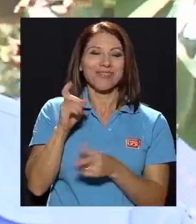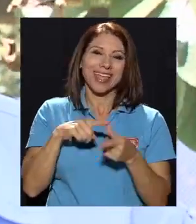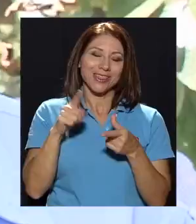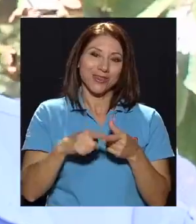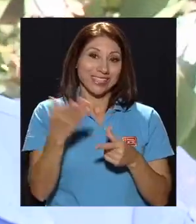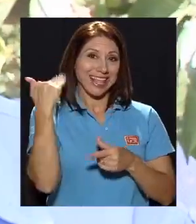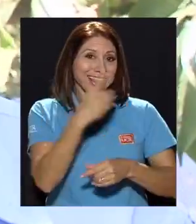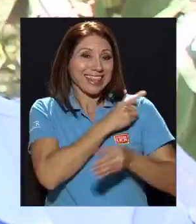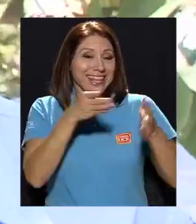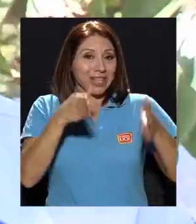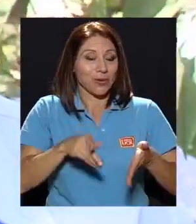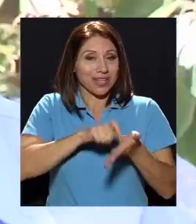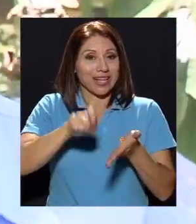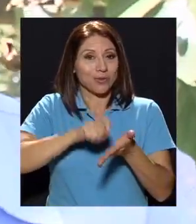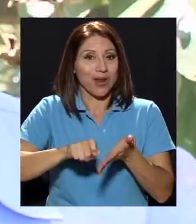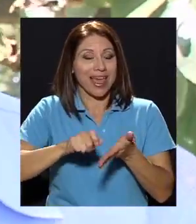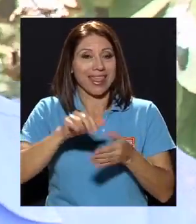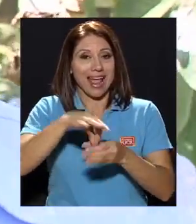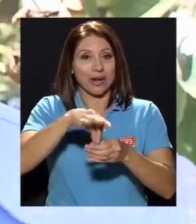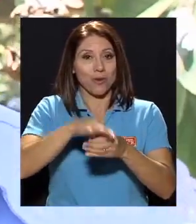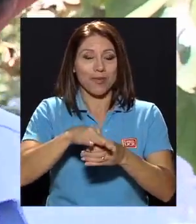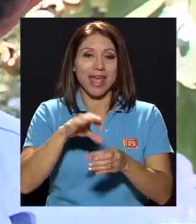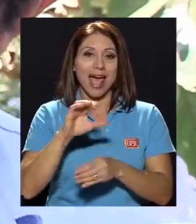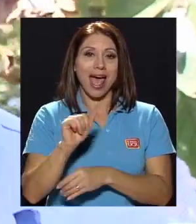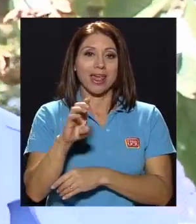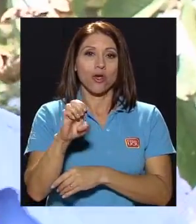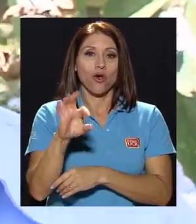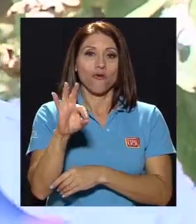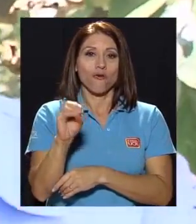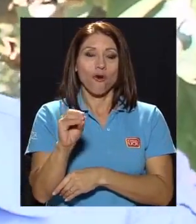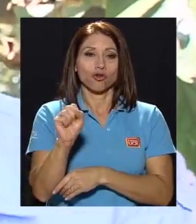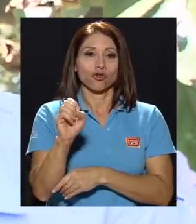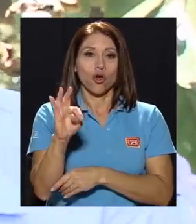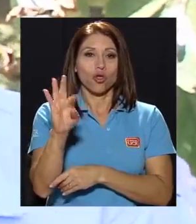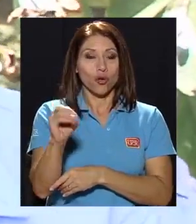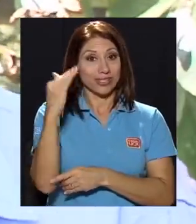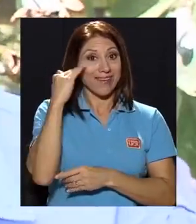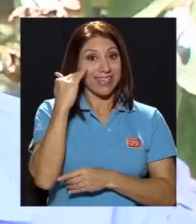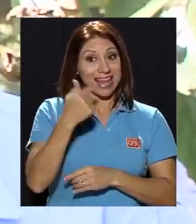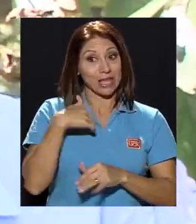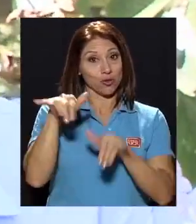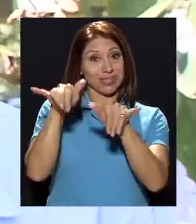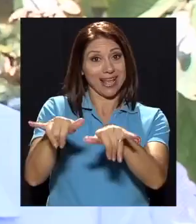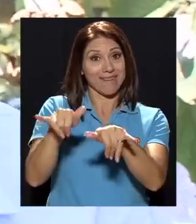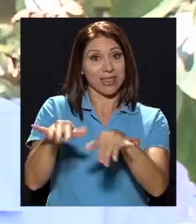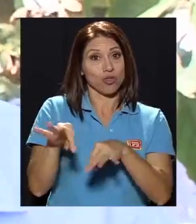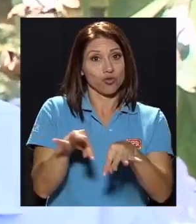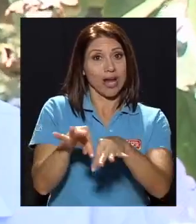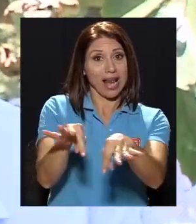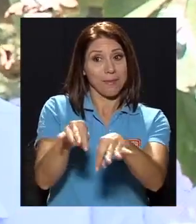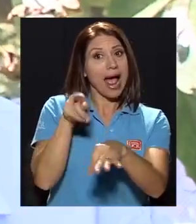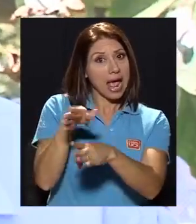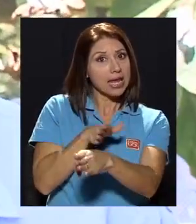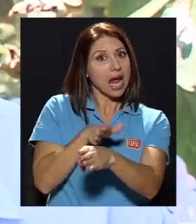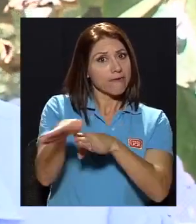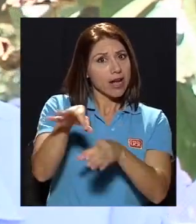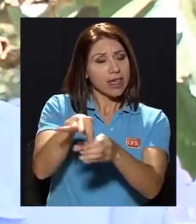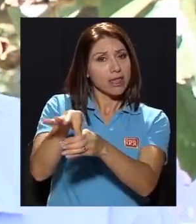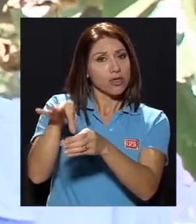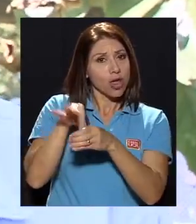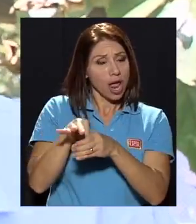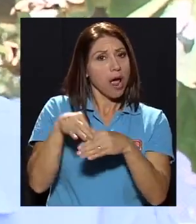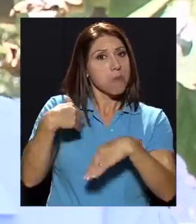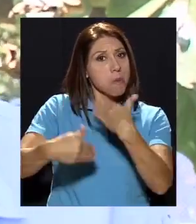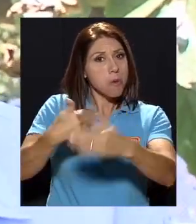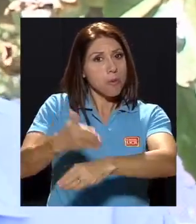momento director de la Escuela de Agronomía, a sabiendas de que yo estaba en Turrialba y que la carrera de agronomía en Turrialba iba a crecer, pues me